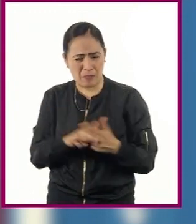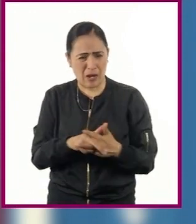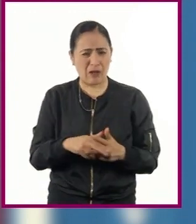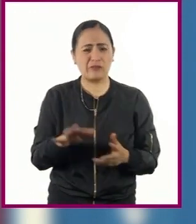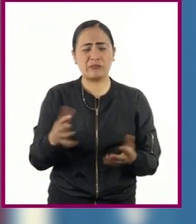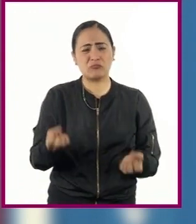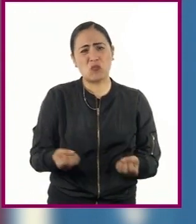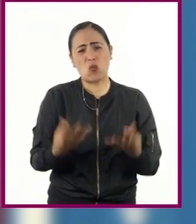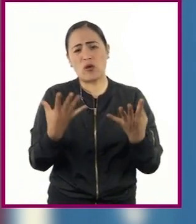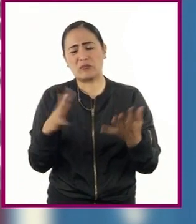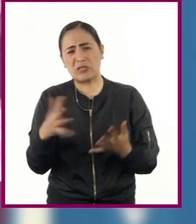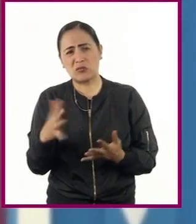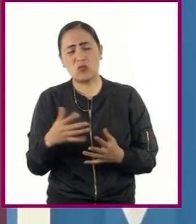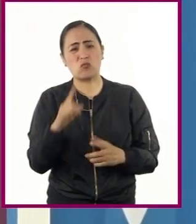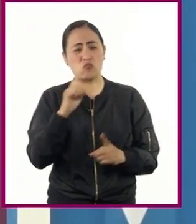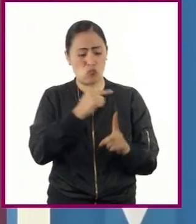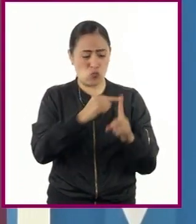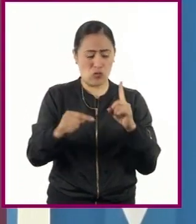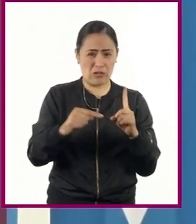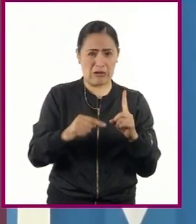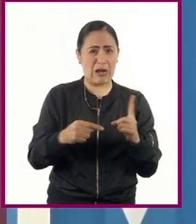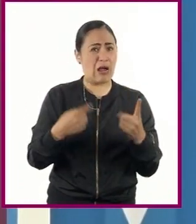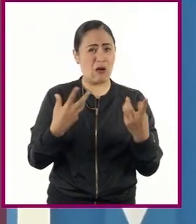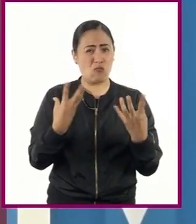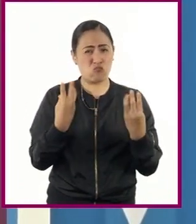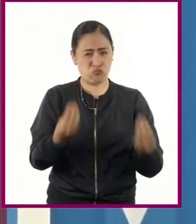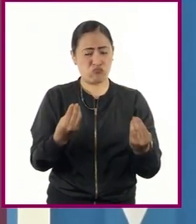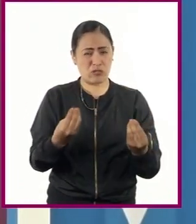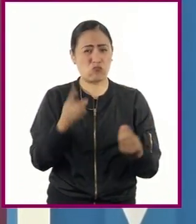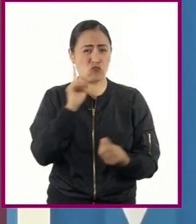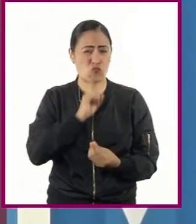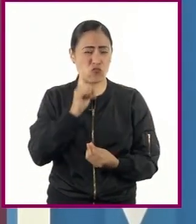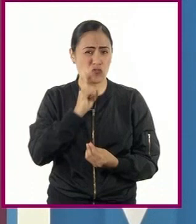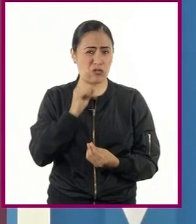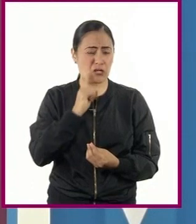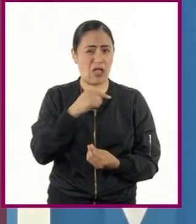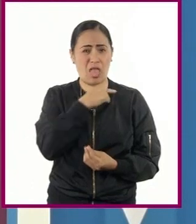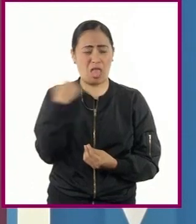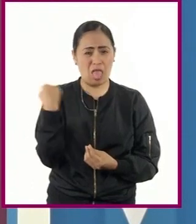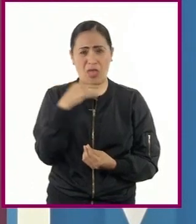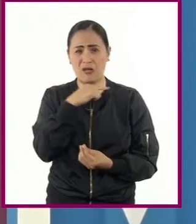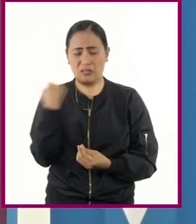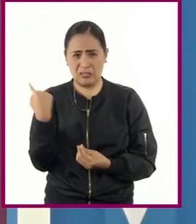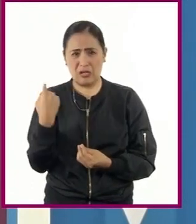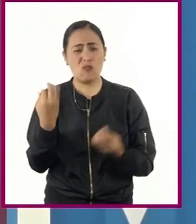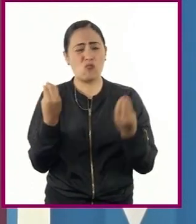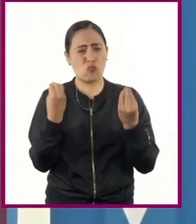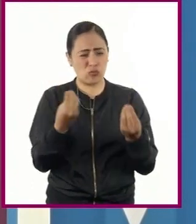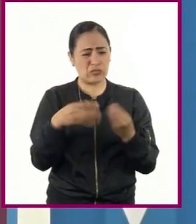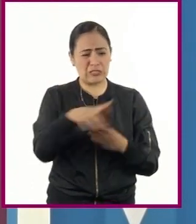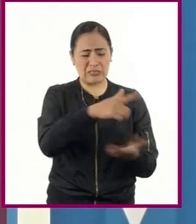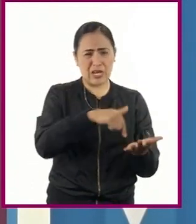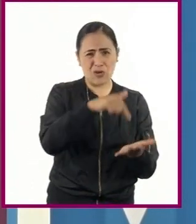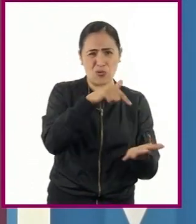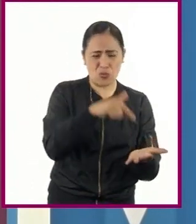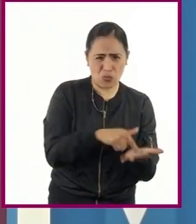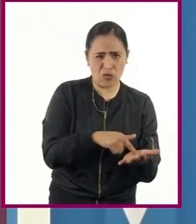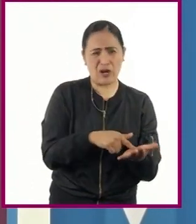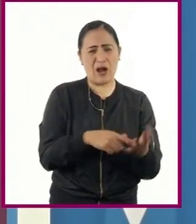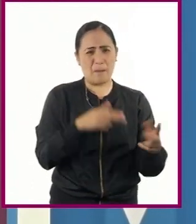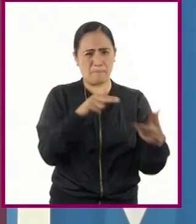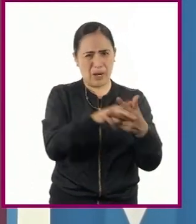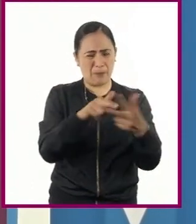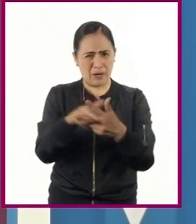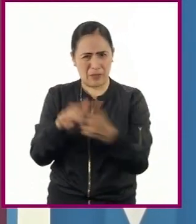las víctimas fueron mujeres. Muchas de ellas perecieron en los campos de concentración, fueron abusadas